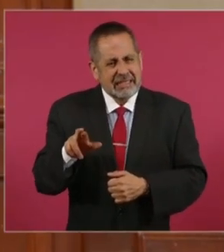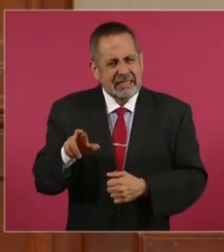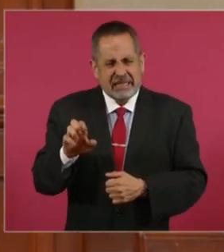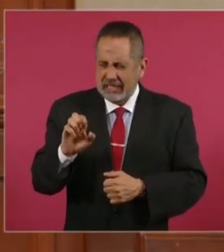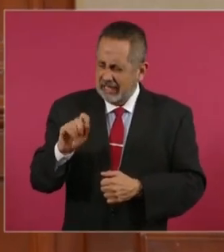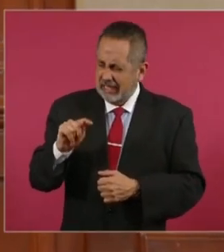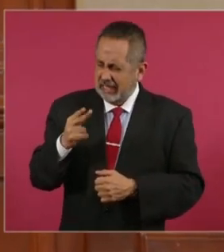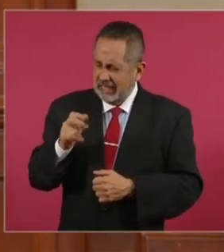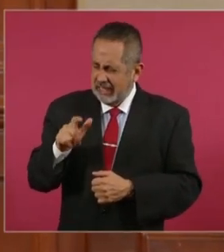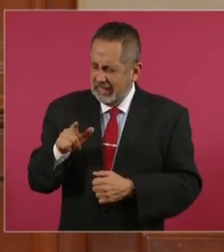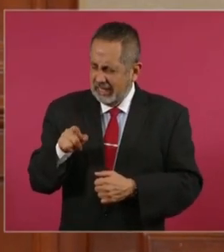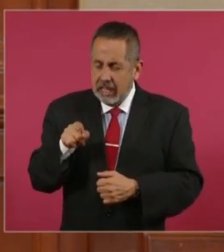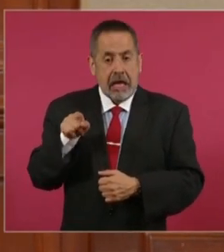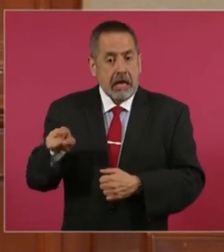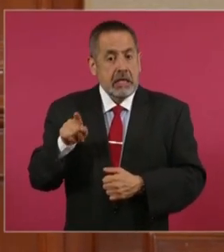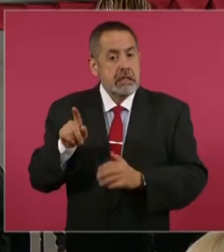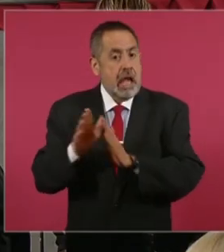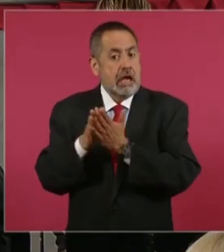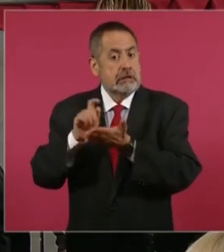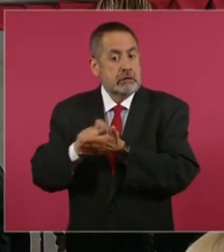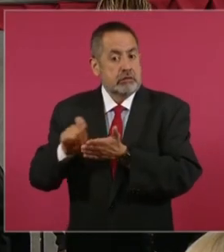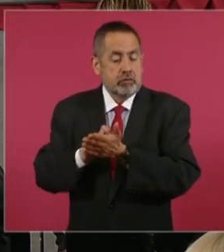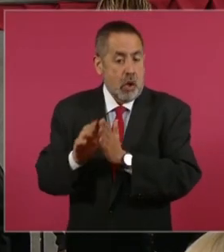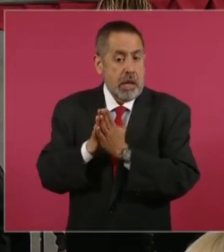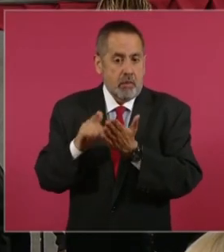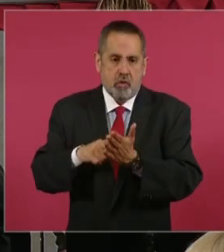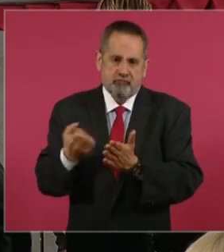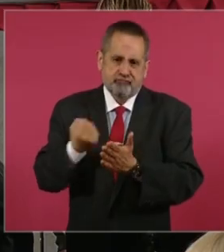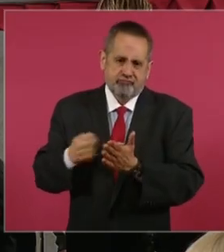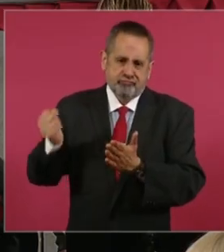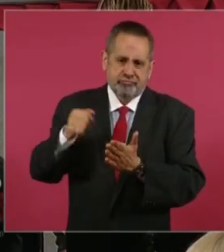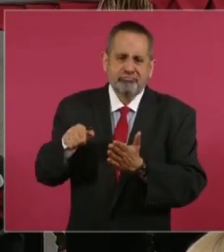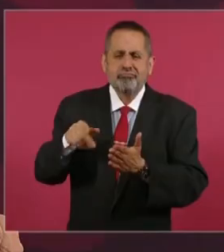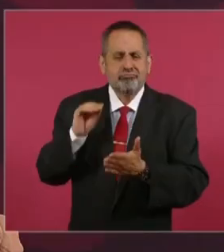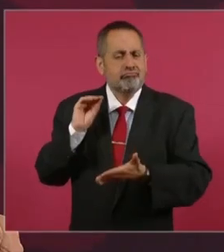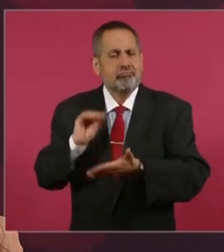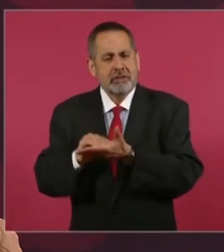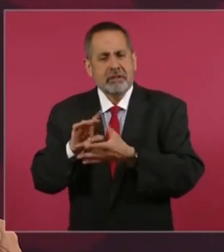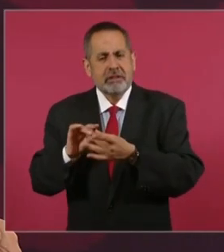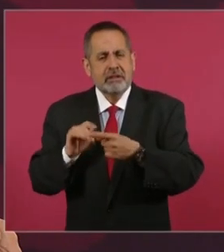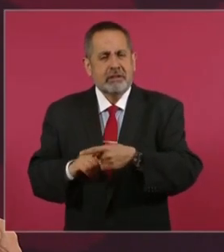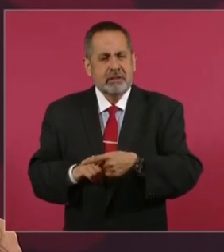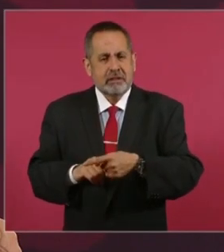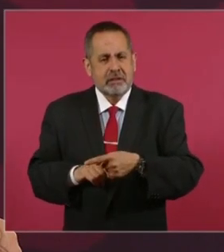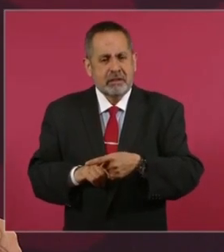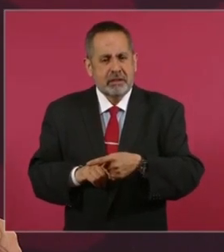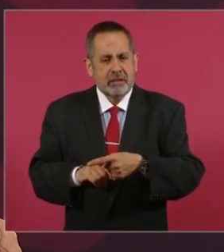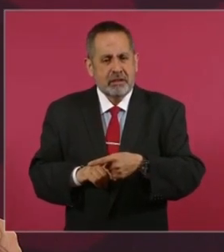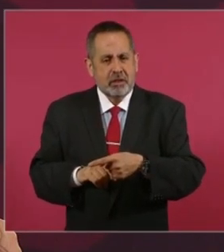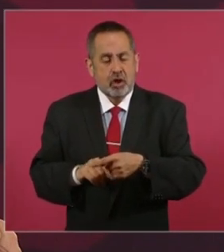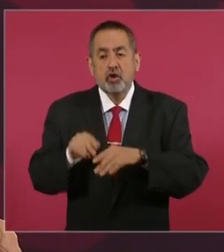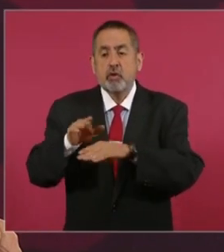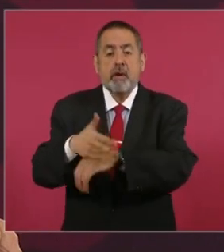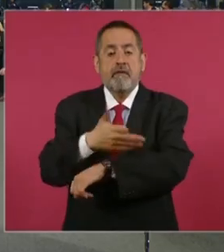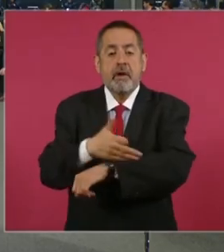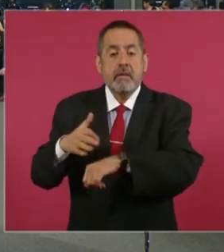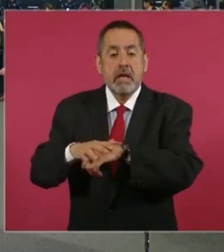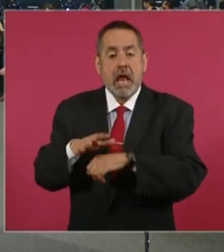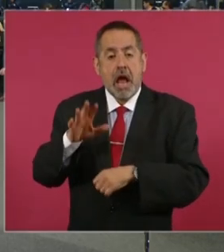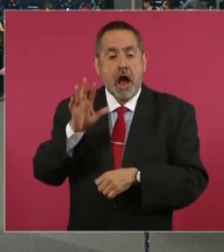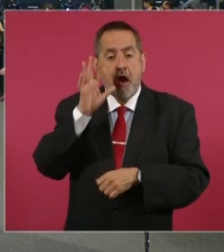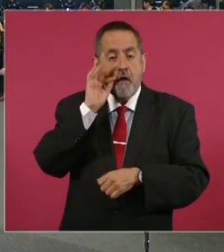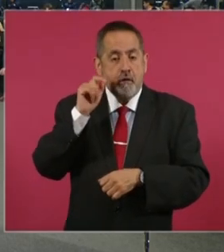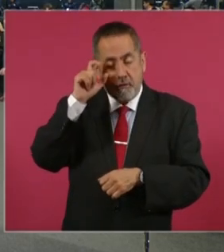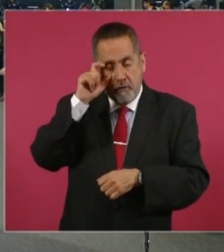ella escribió un libro muy bueno sobre los flores magón y